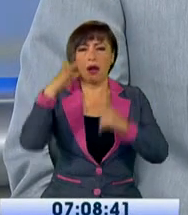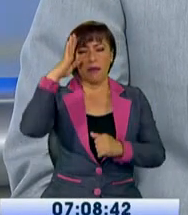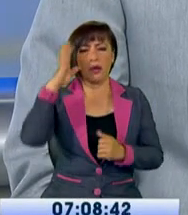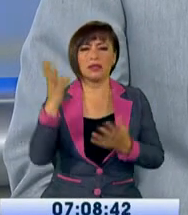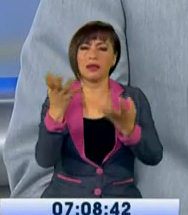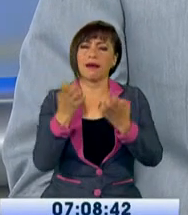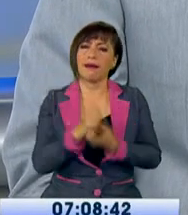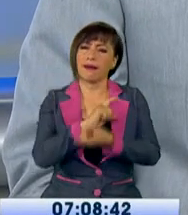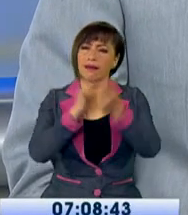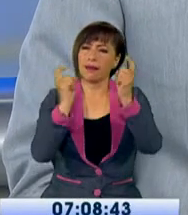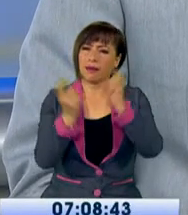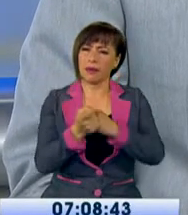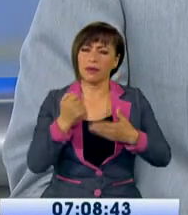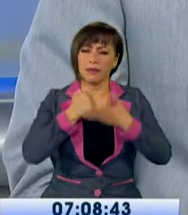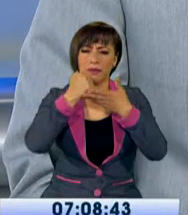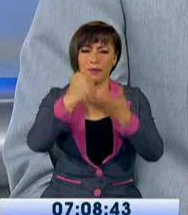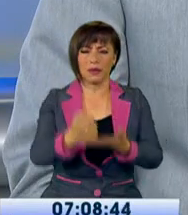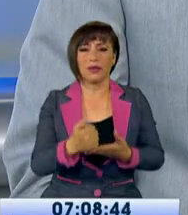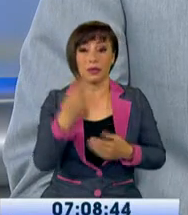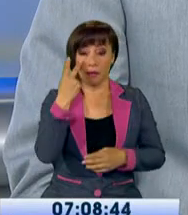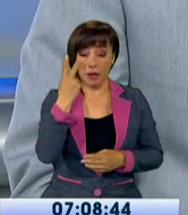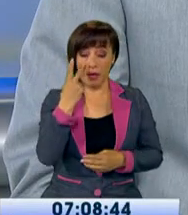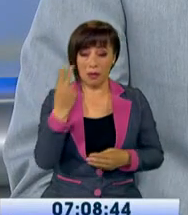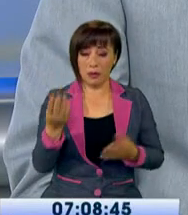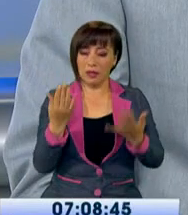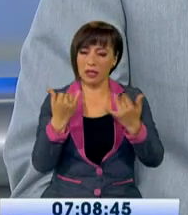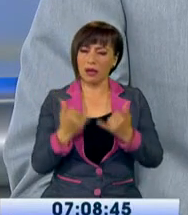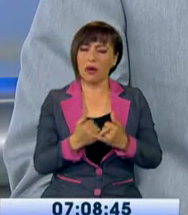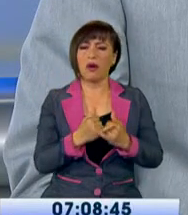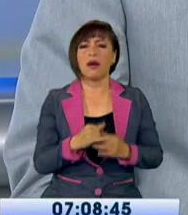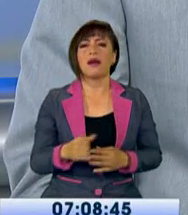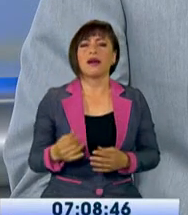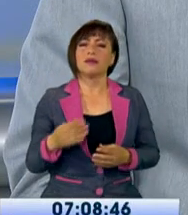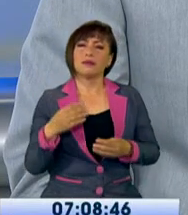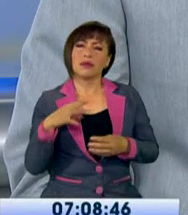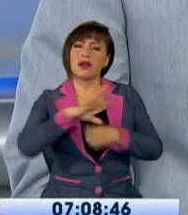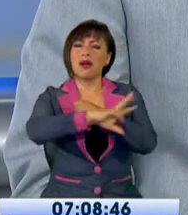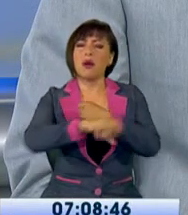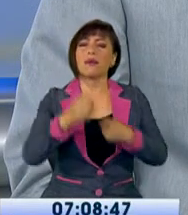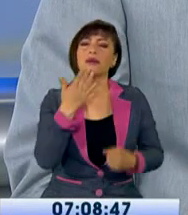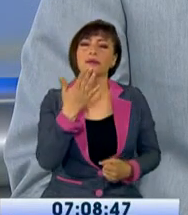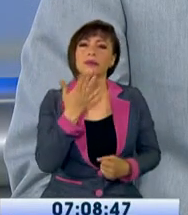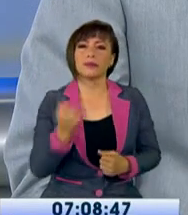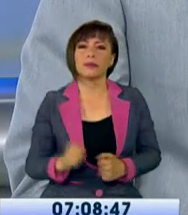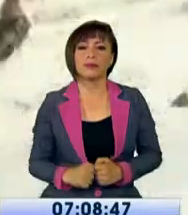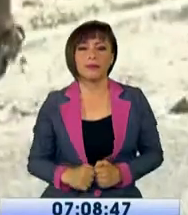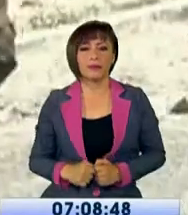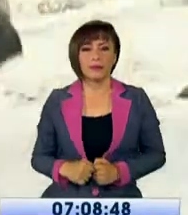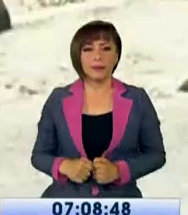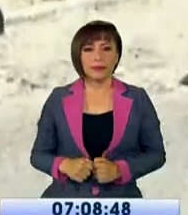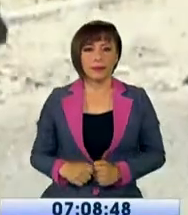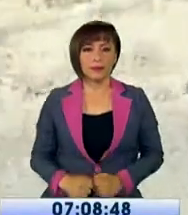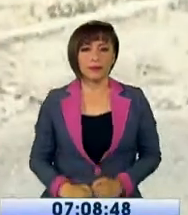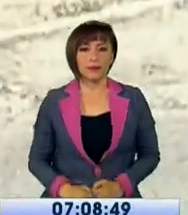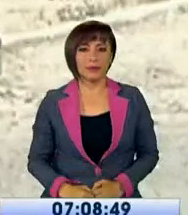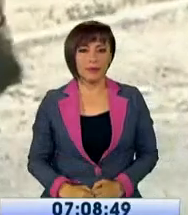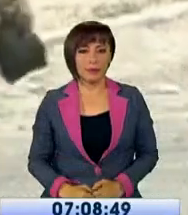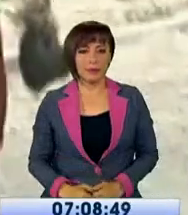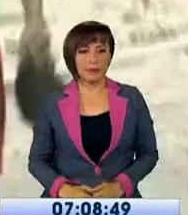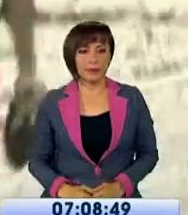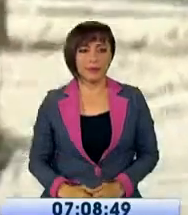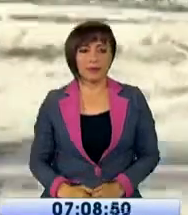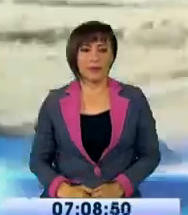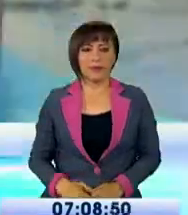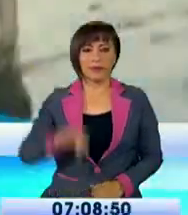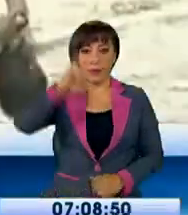la delincuencia. En la siguiente nota les detallamos cómo es el modus operandi de estos antisociales.